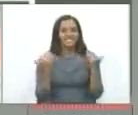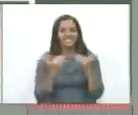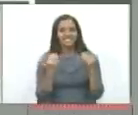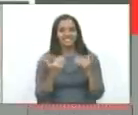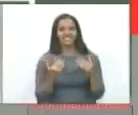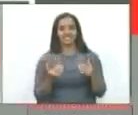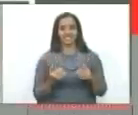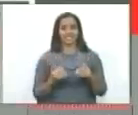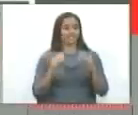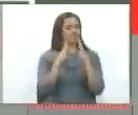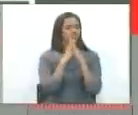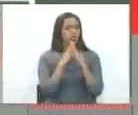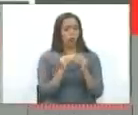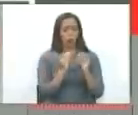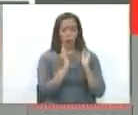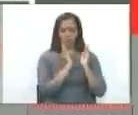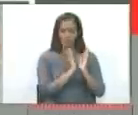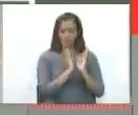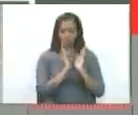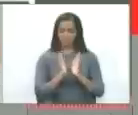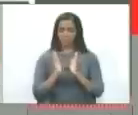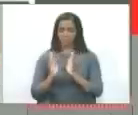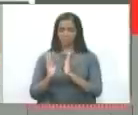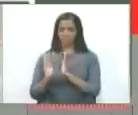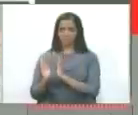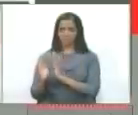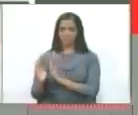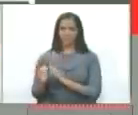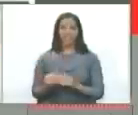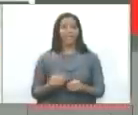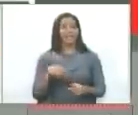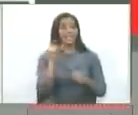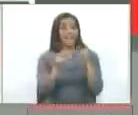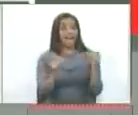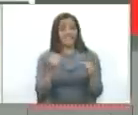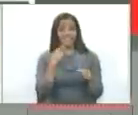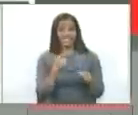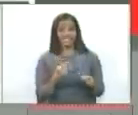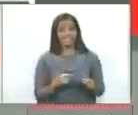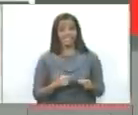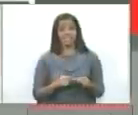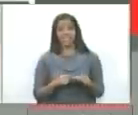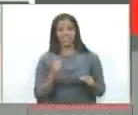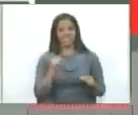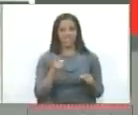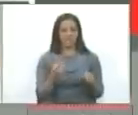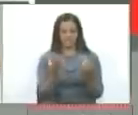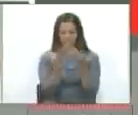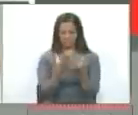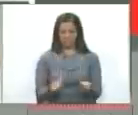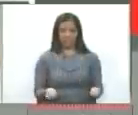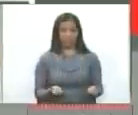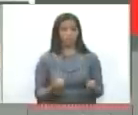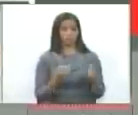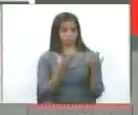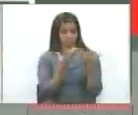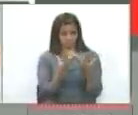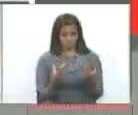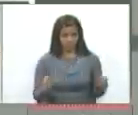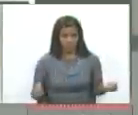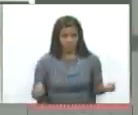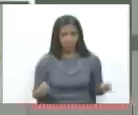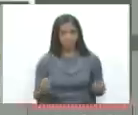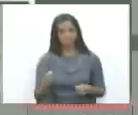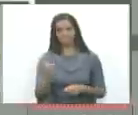todo en orden. No, la gente dice, no, que eso está destruido, destruido.